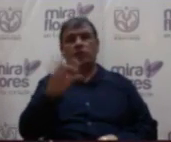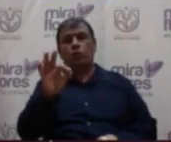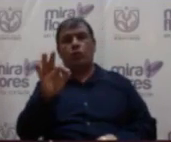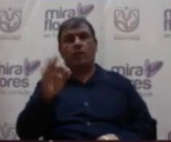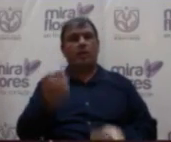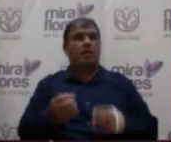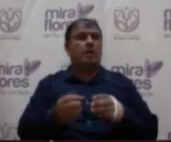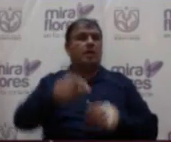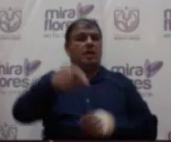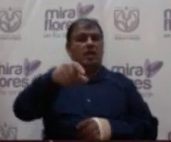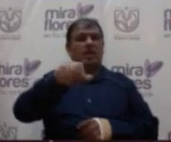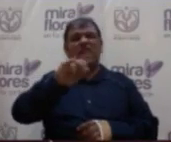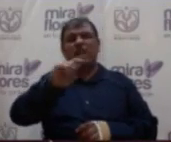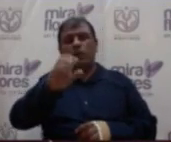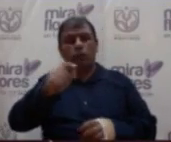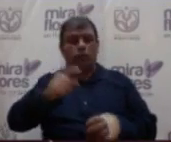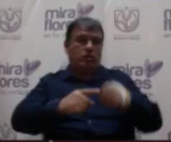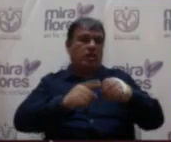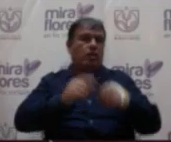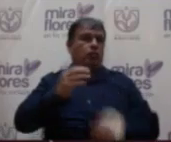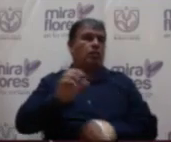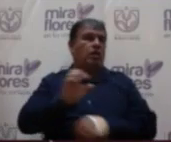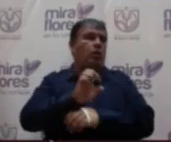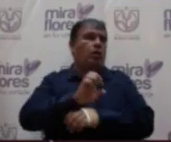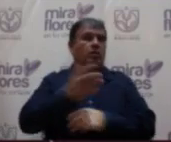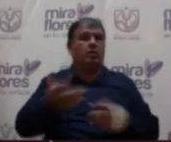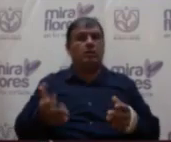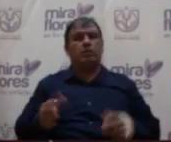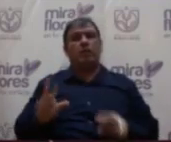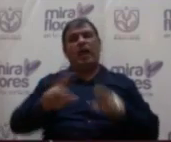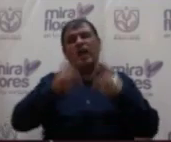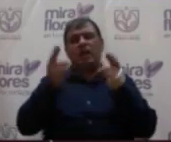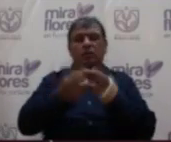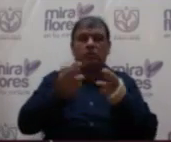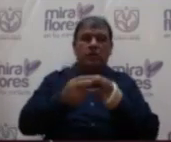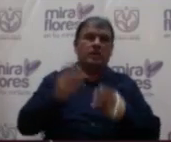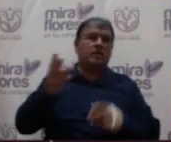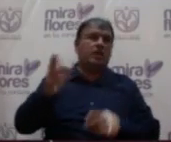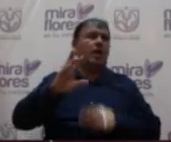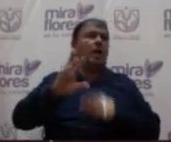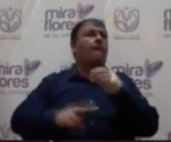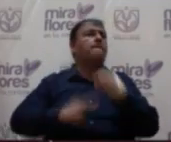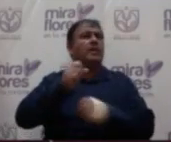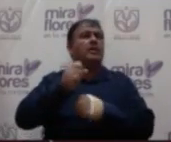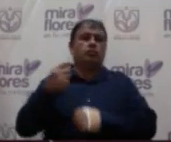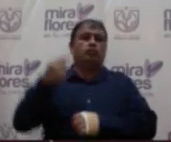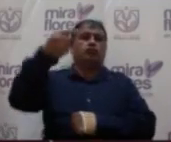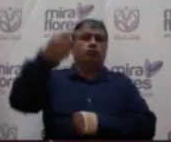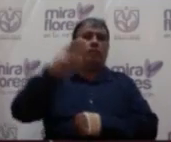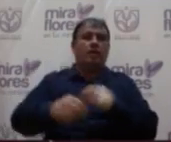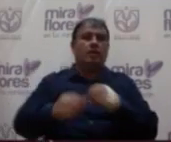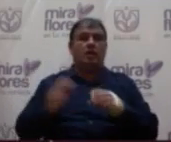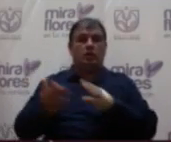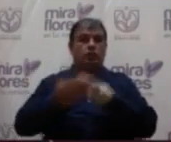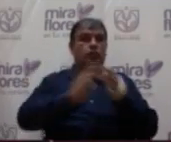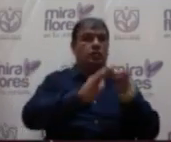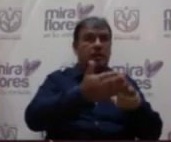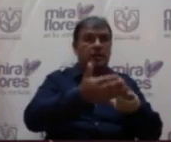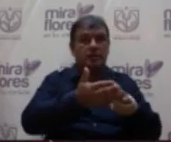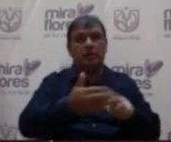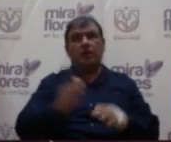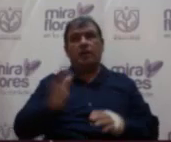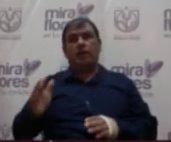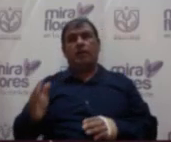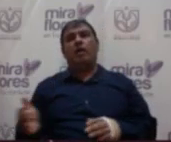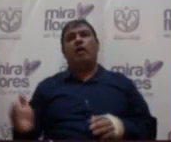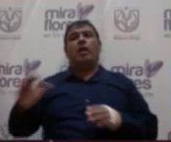Quito. Hábitat 3 es una reunión que se hace cada 20 años de ciudades a nivel